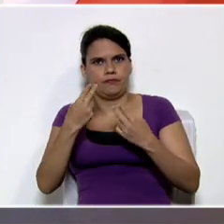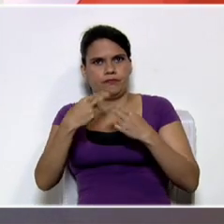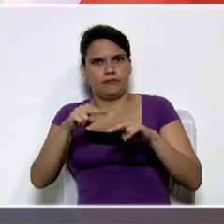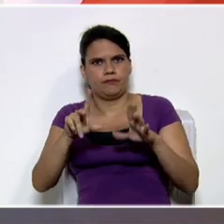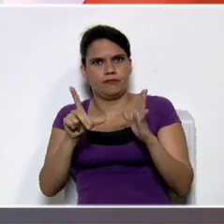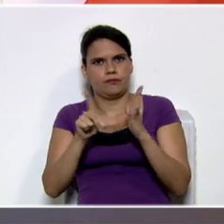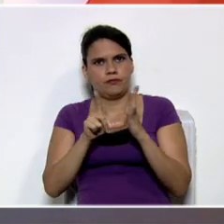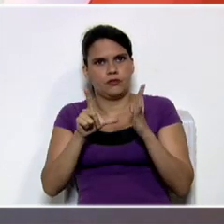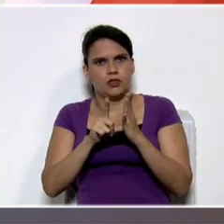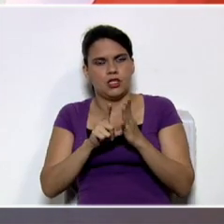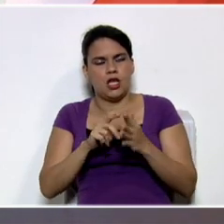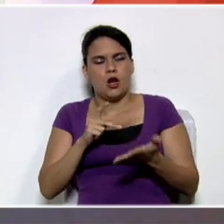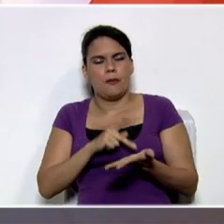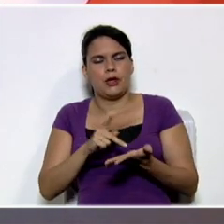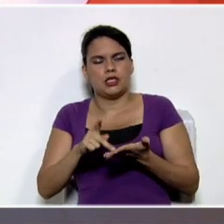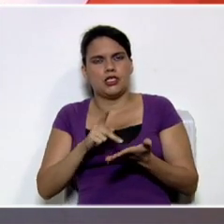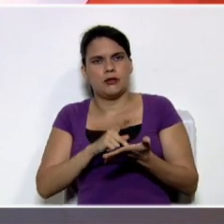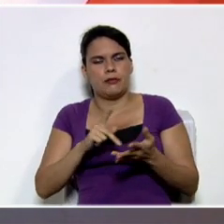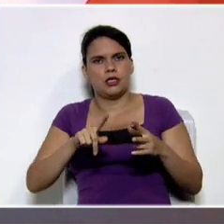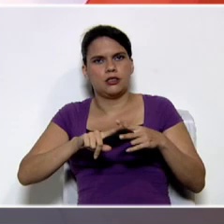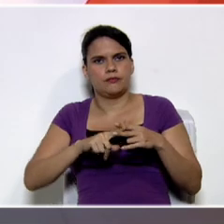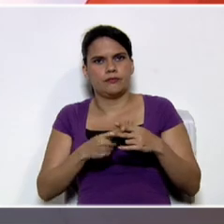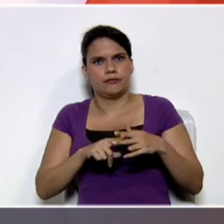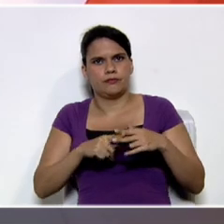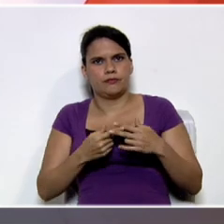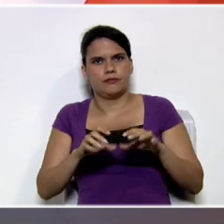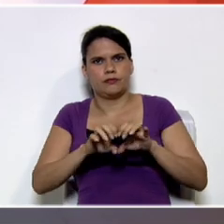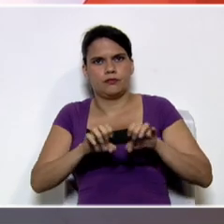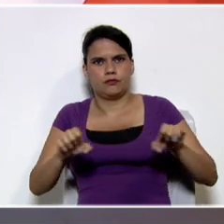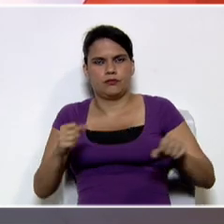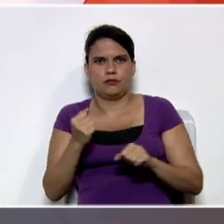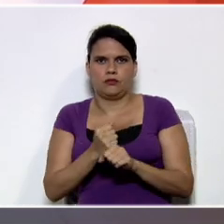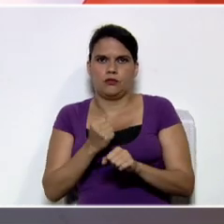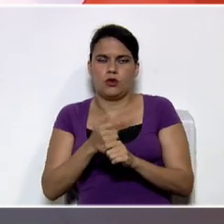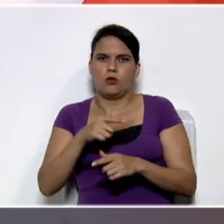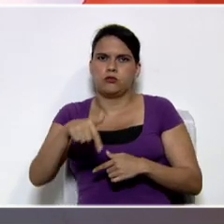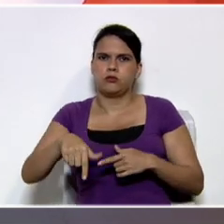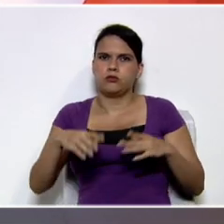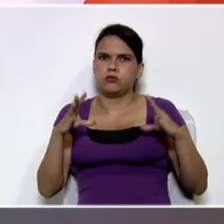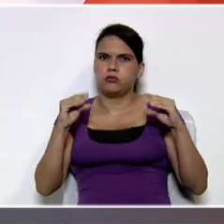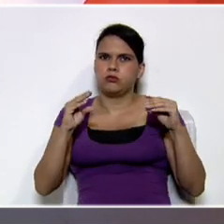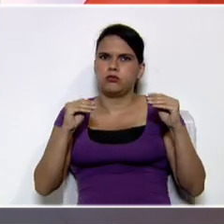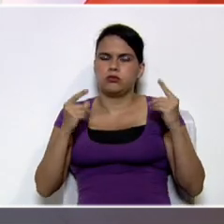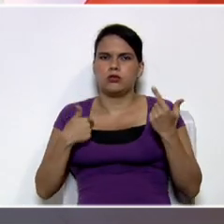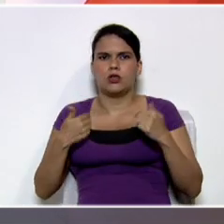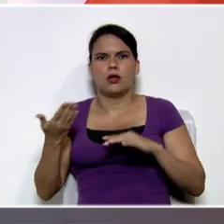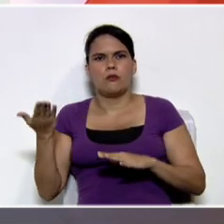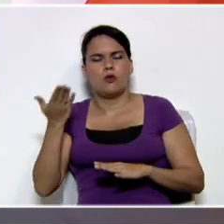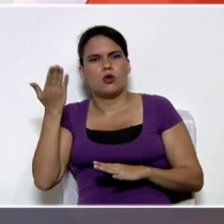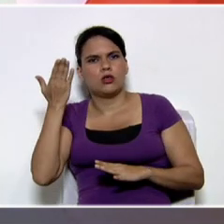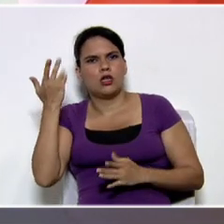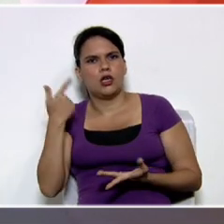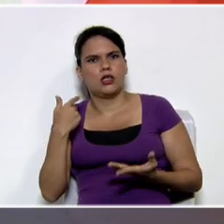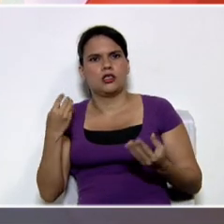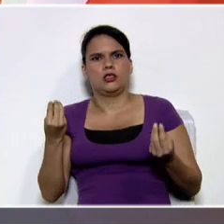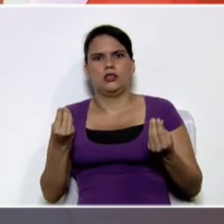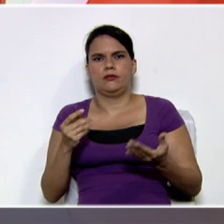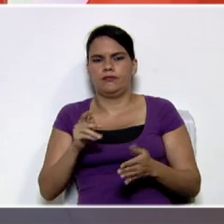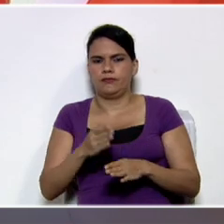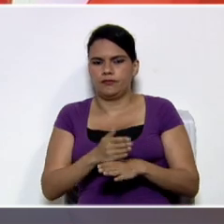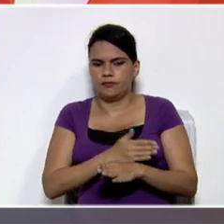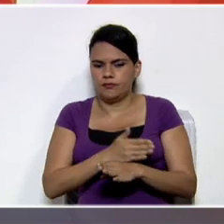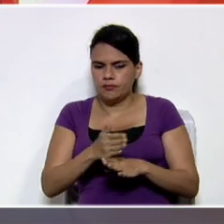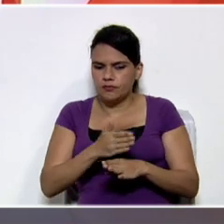de educación laboral. Hoy estaremos hablando sobre la importancia de la convivencia en